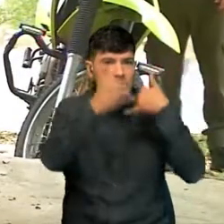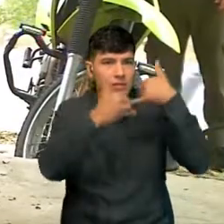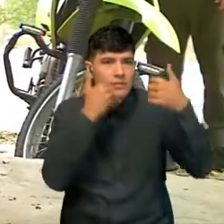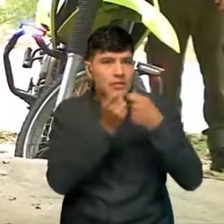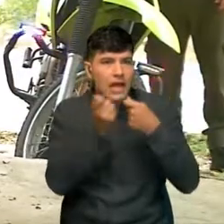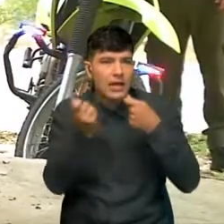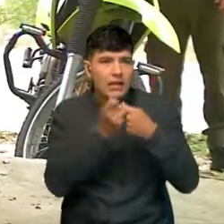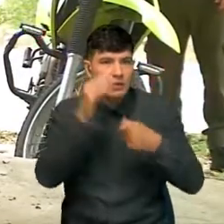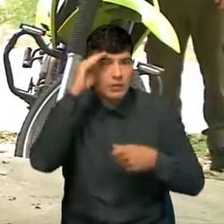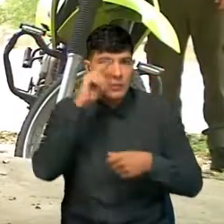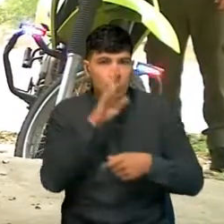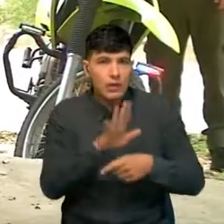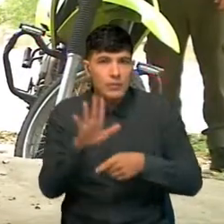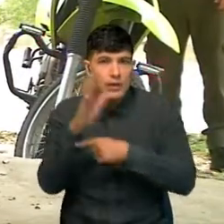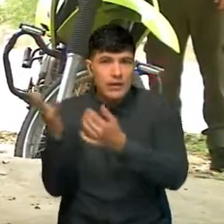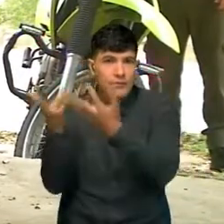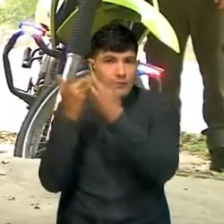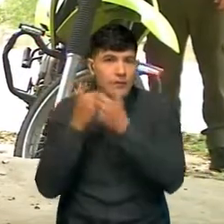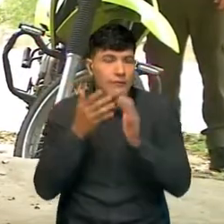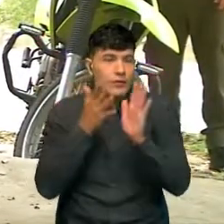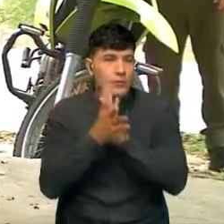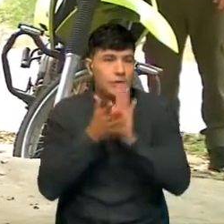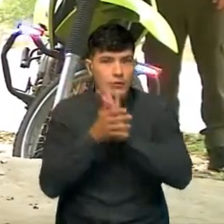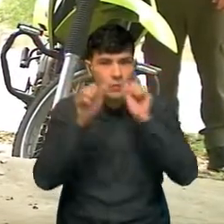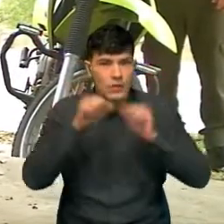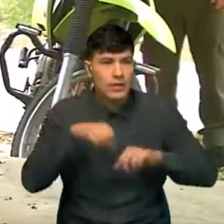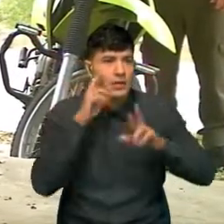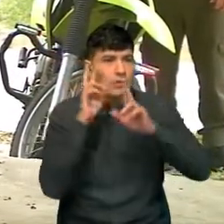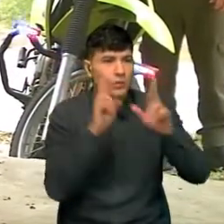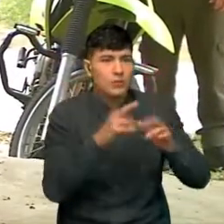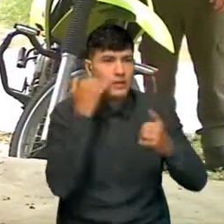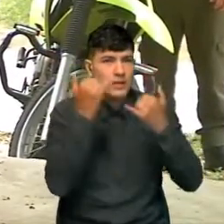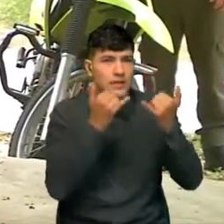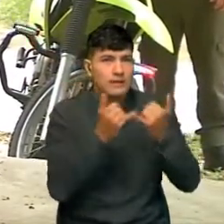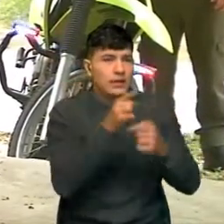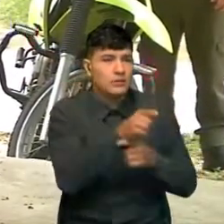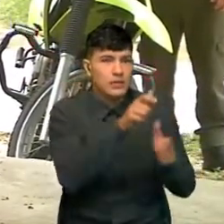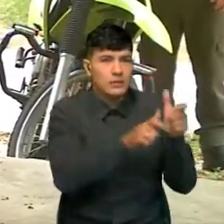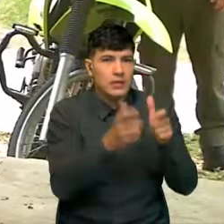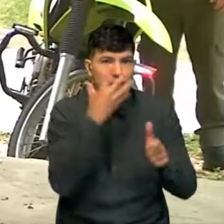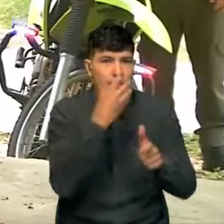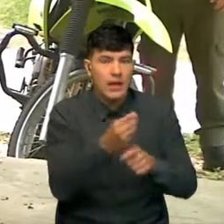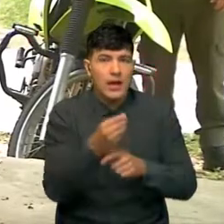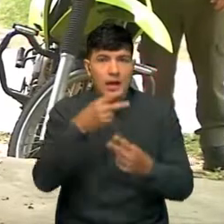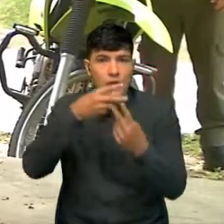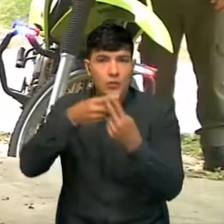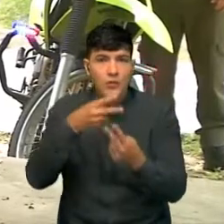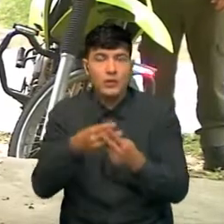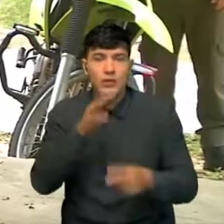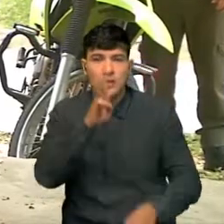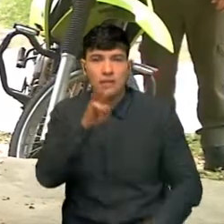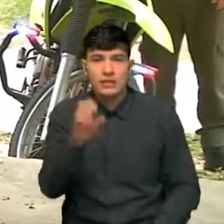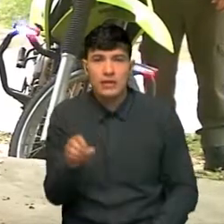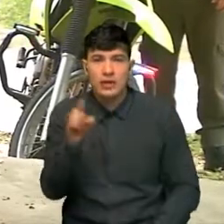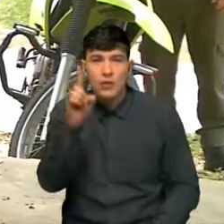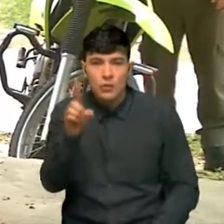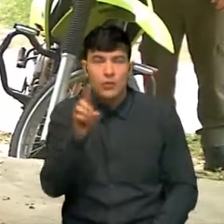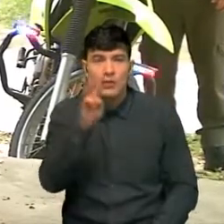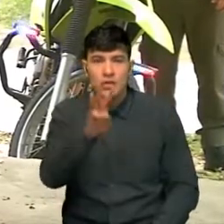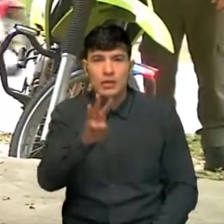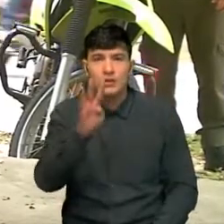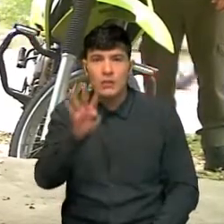a la captura de esos delincuentes. Y es bueno repetirlo, el número del cuadrante es el